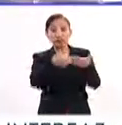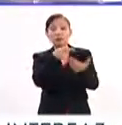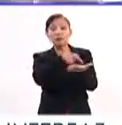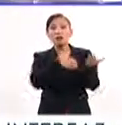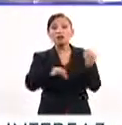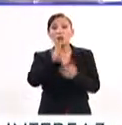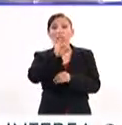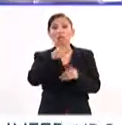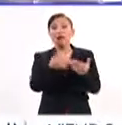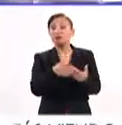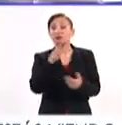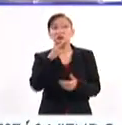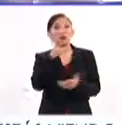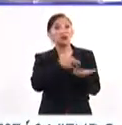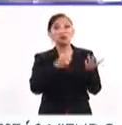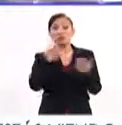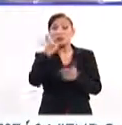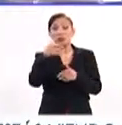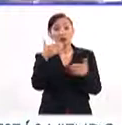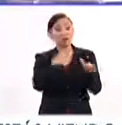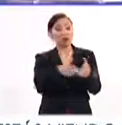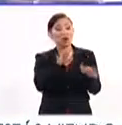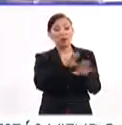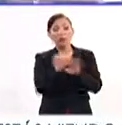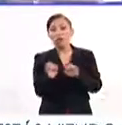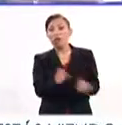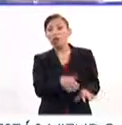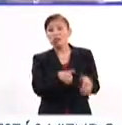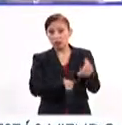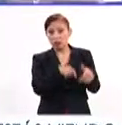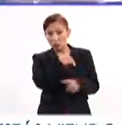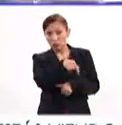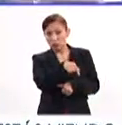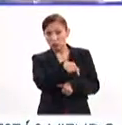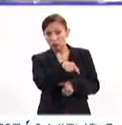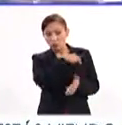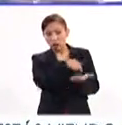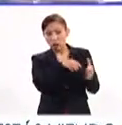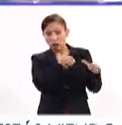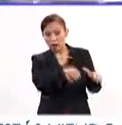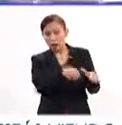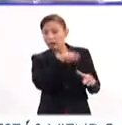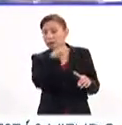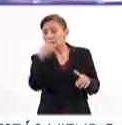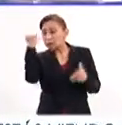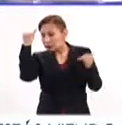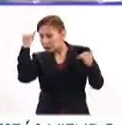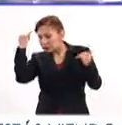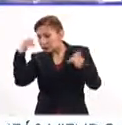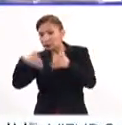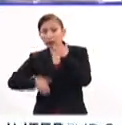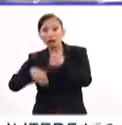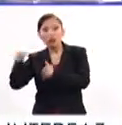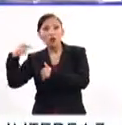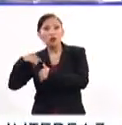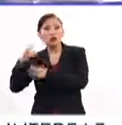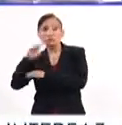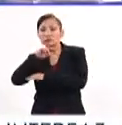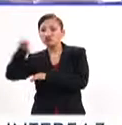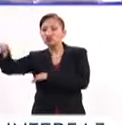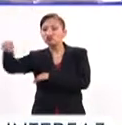años 40, 50, quedaron un poco abandonados. A partir de eso se crearon muchos teatros de